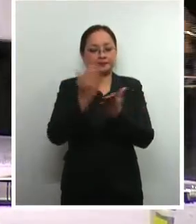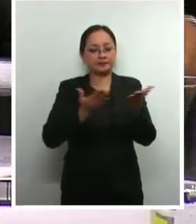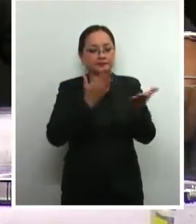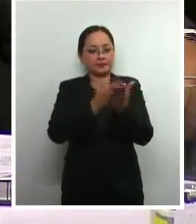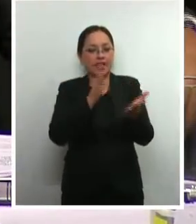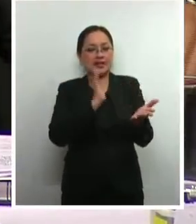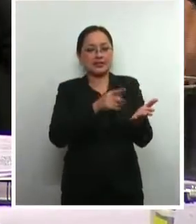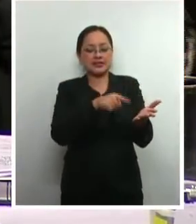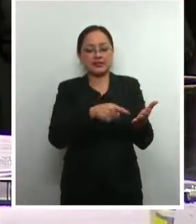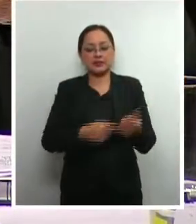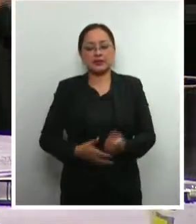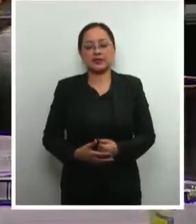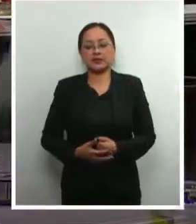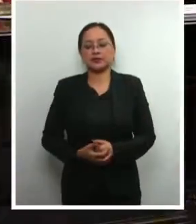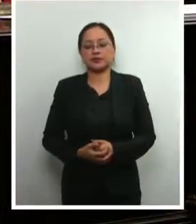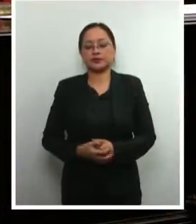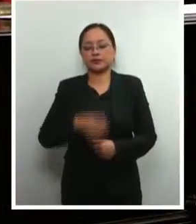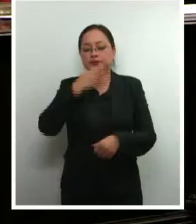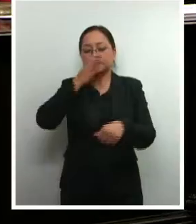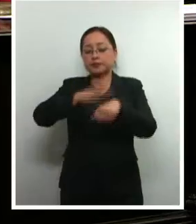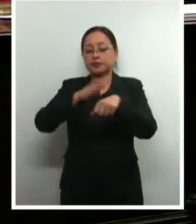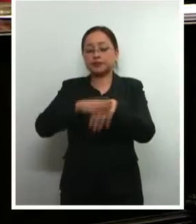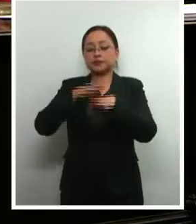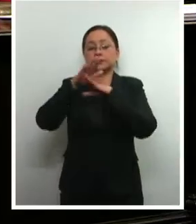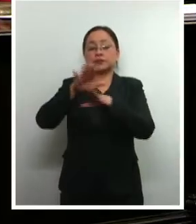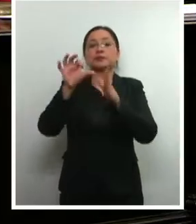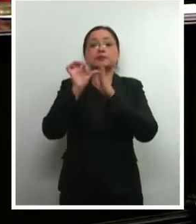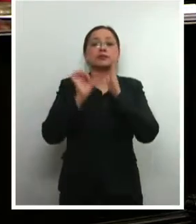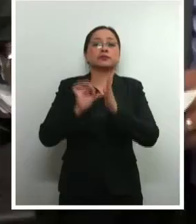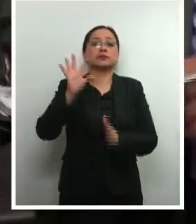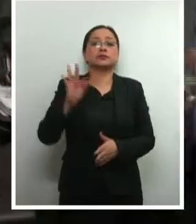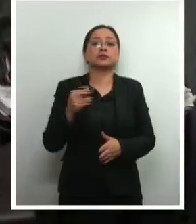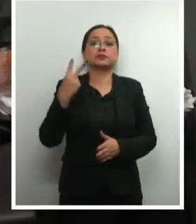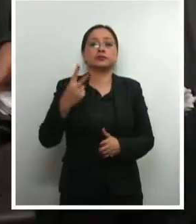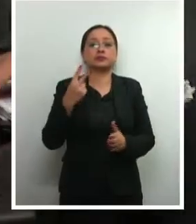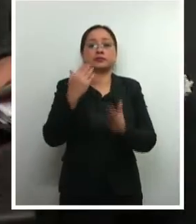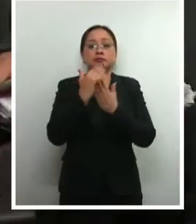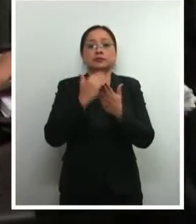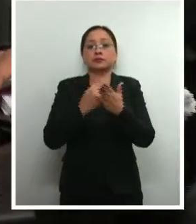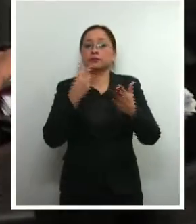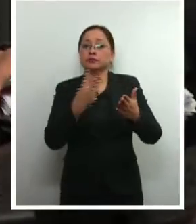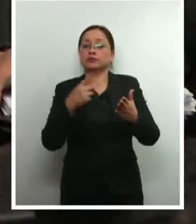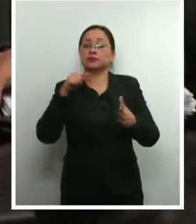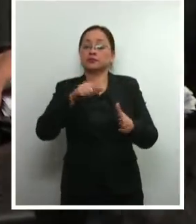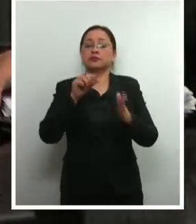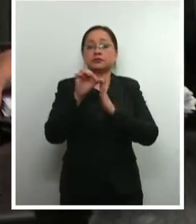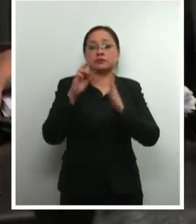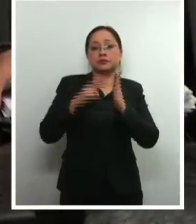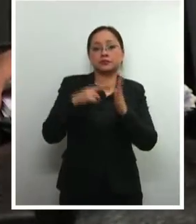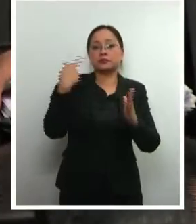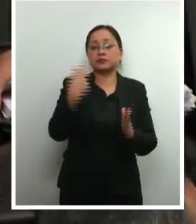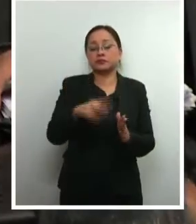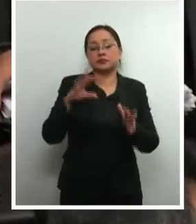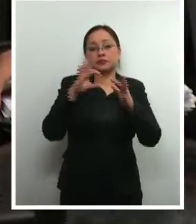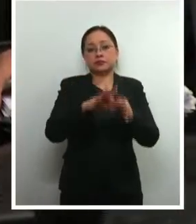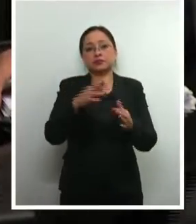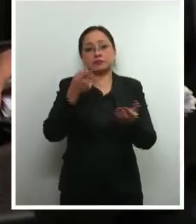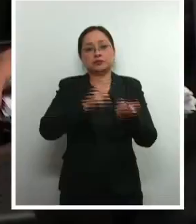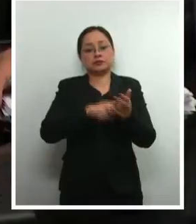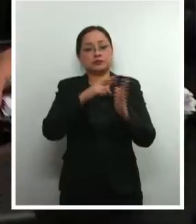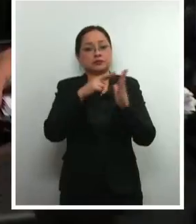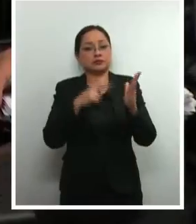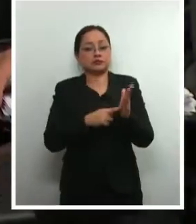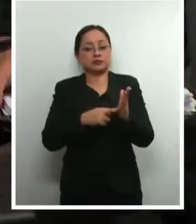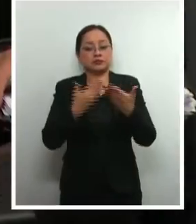dictamen. Háganse los avisos a los que se refiere el artículo 42, numeral 3 del Reglamento para el Gobierno Interior.